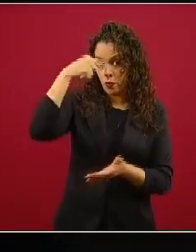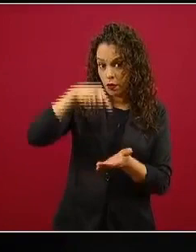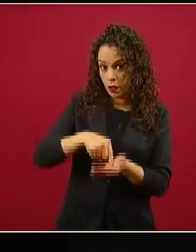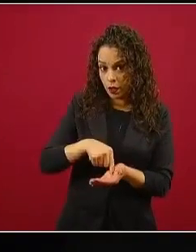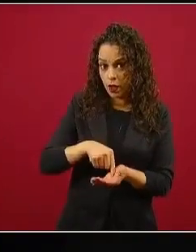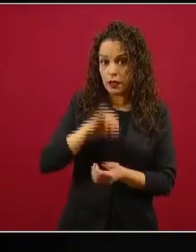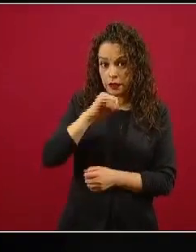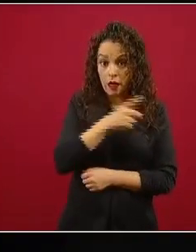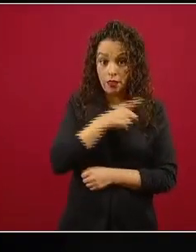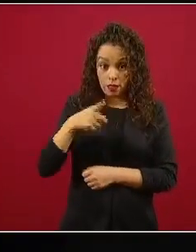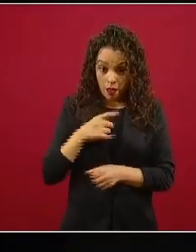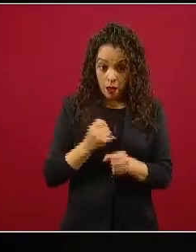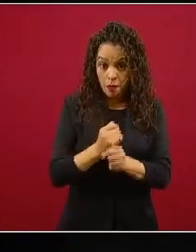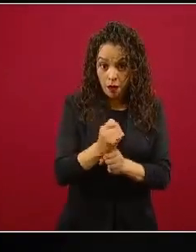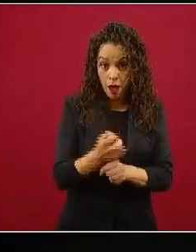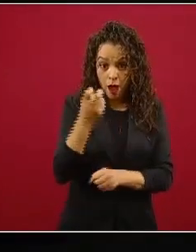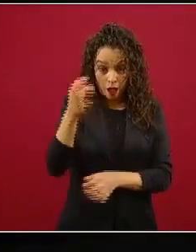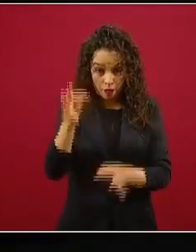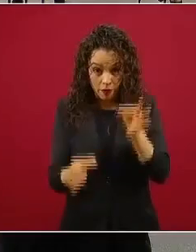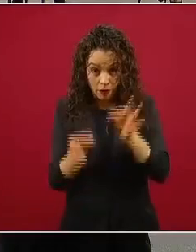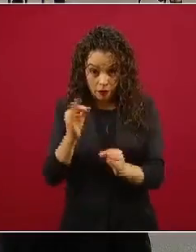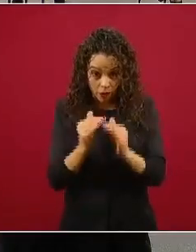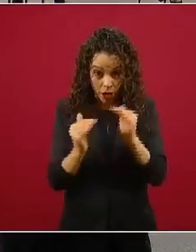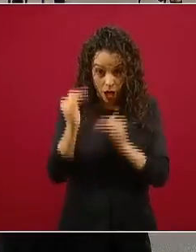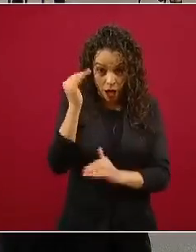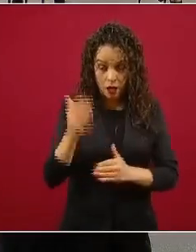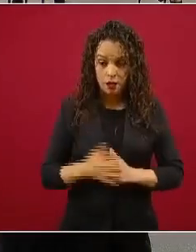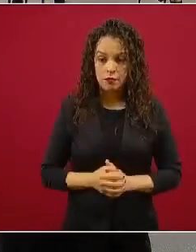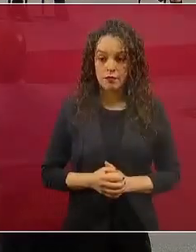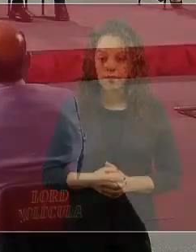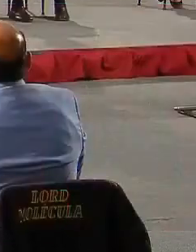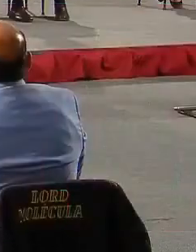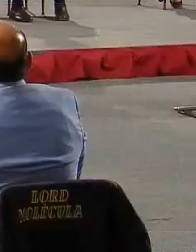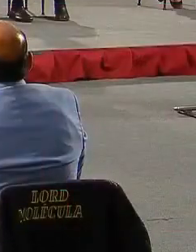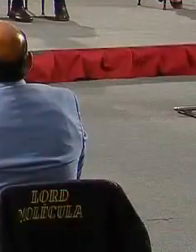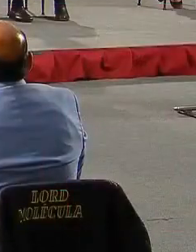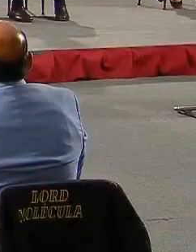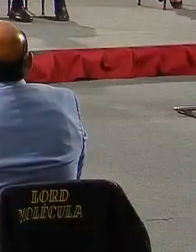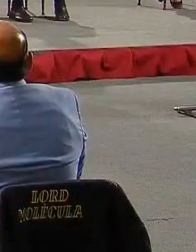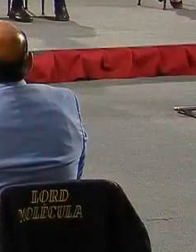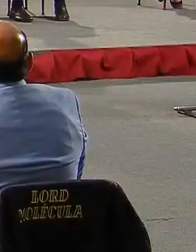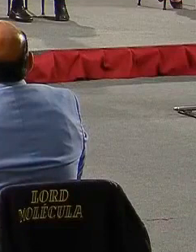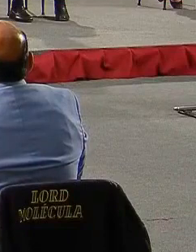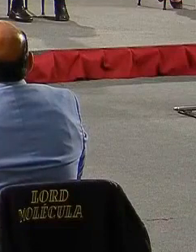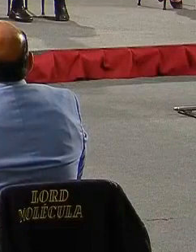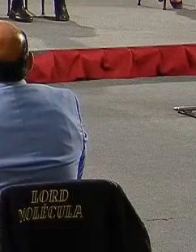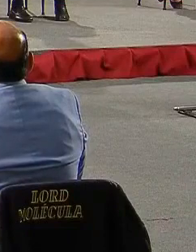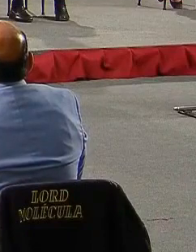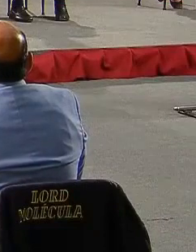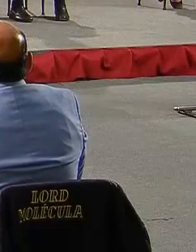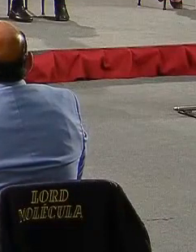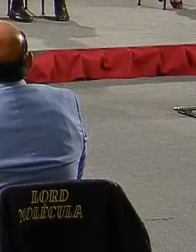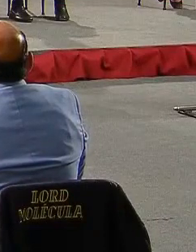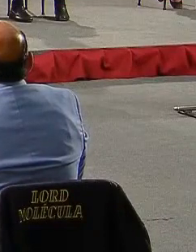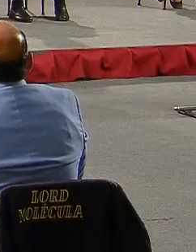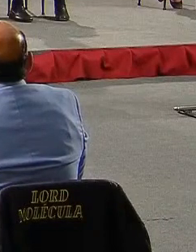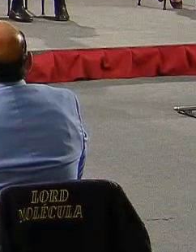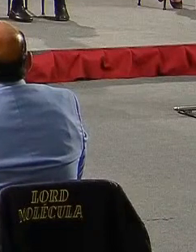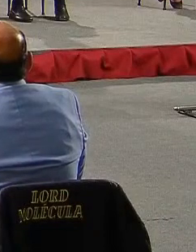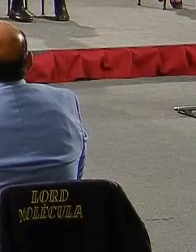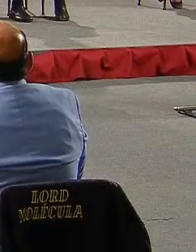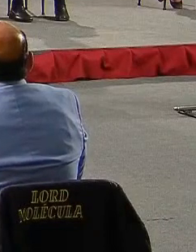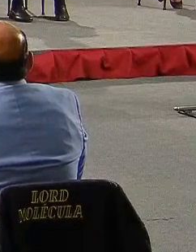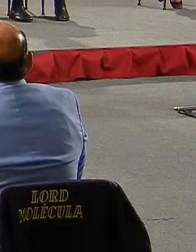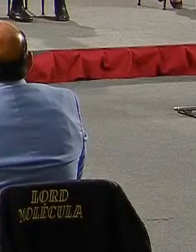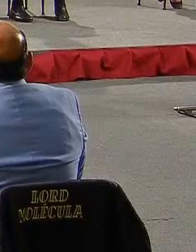este fiscal y eventualmente fuera. Es que no es un asunto personal, es que están mal las cosas en